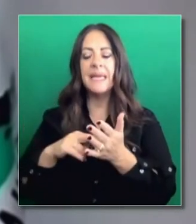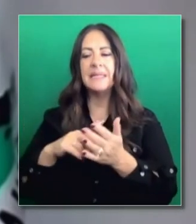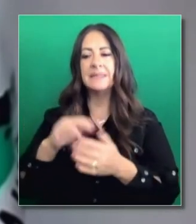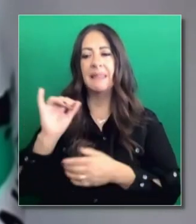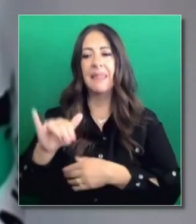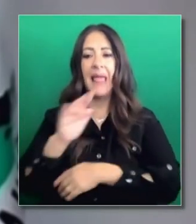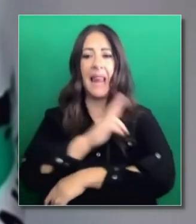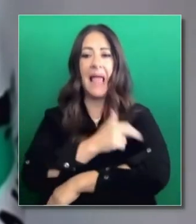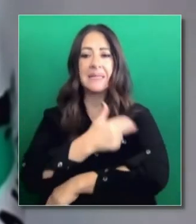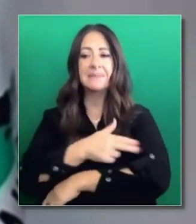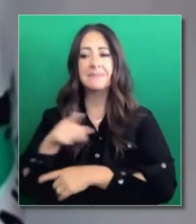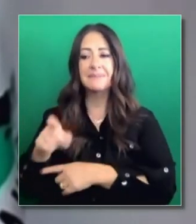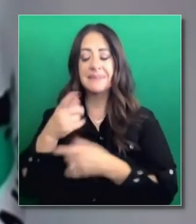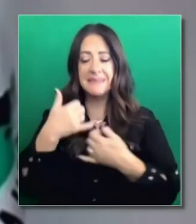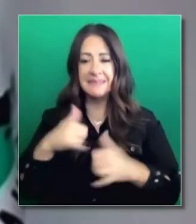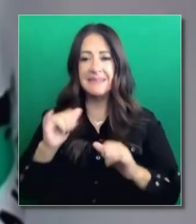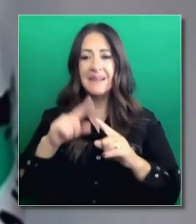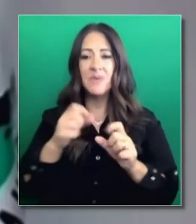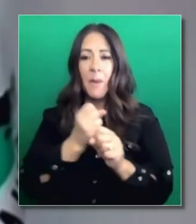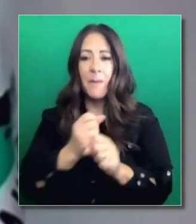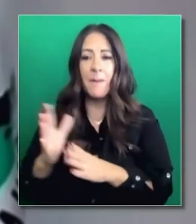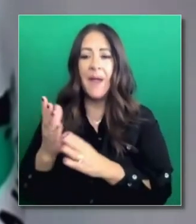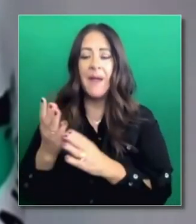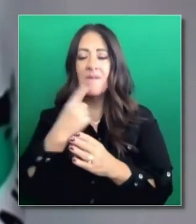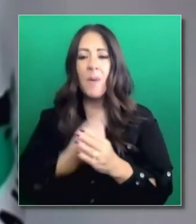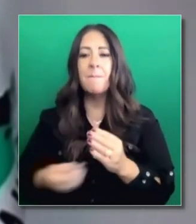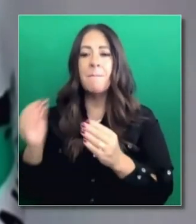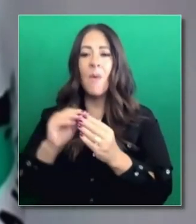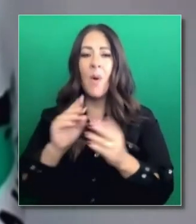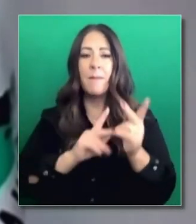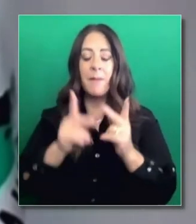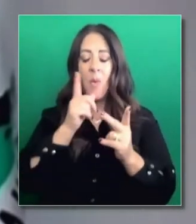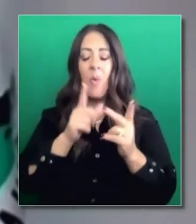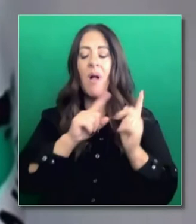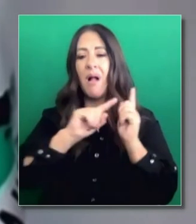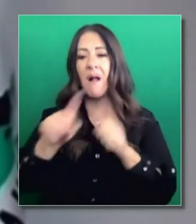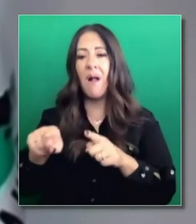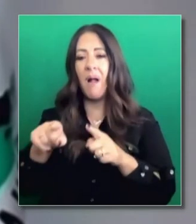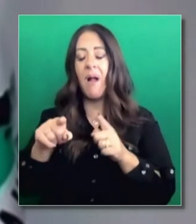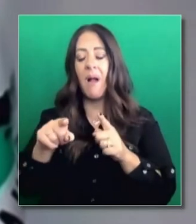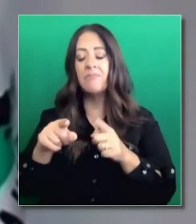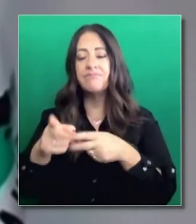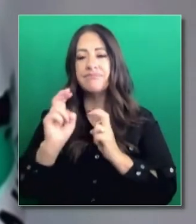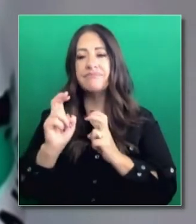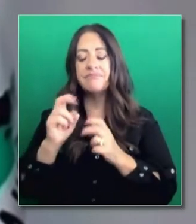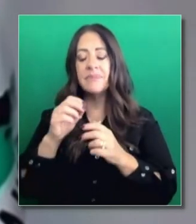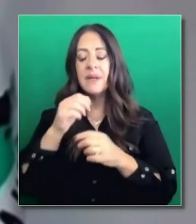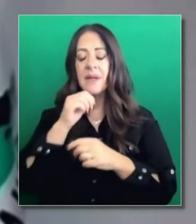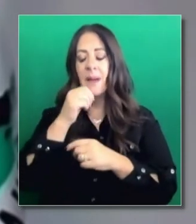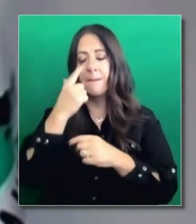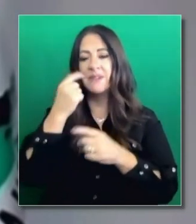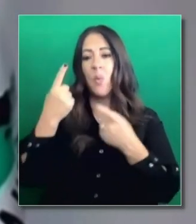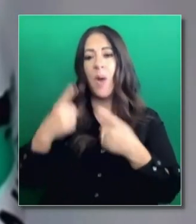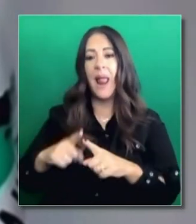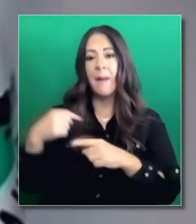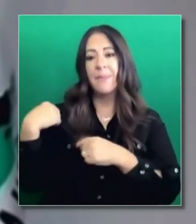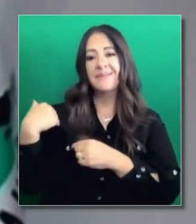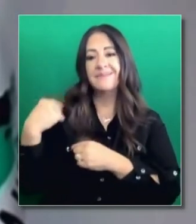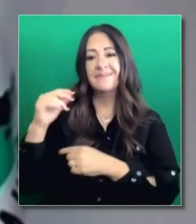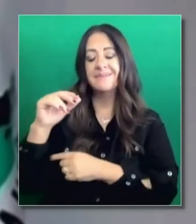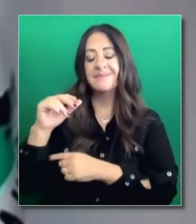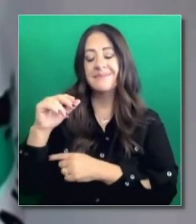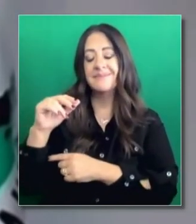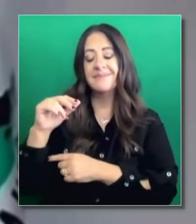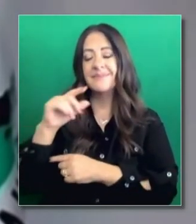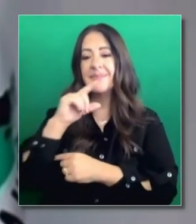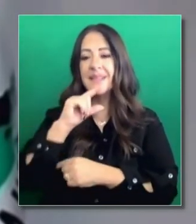Este significa que los sistemas de cuidados de salud, de asistencia sanitaria, van a tener